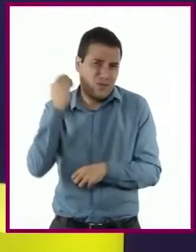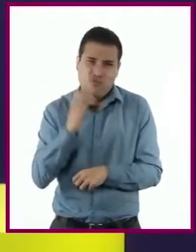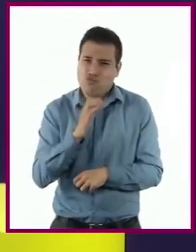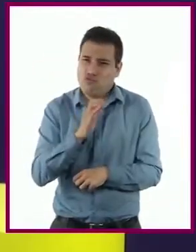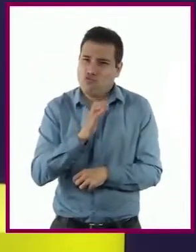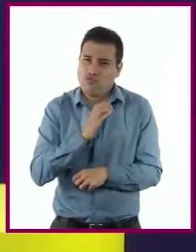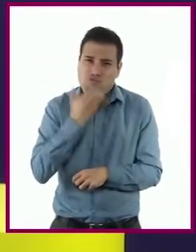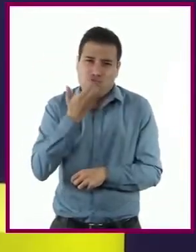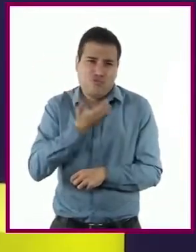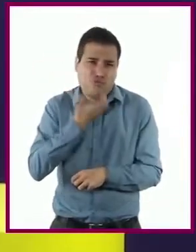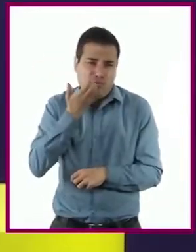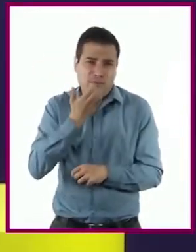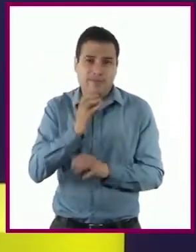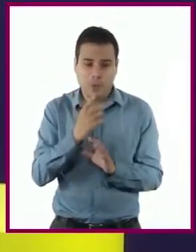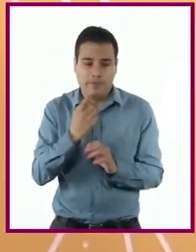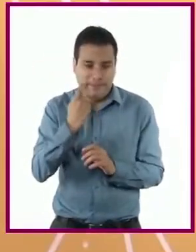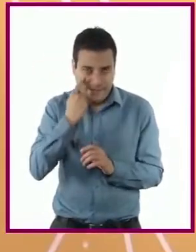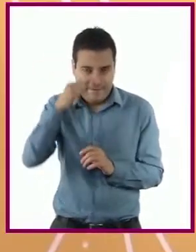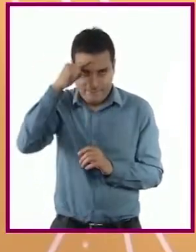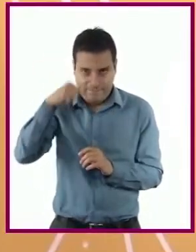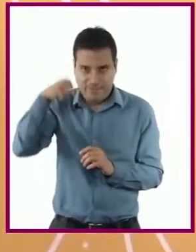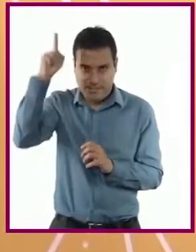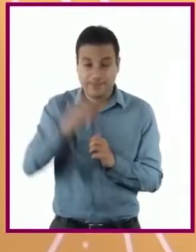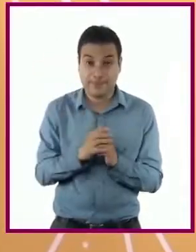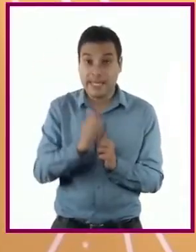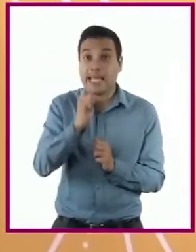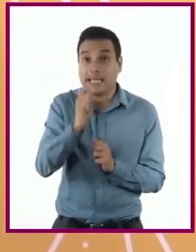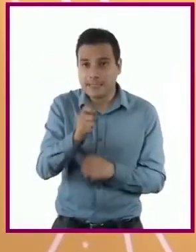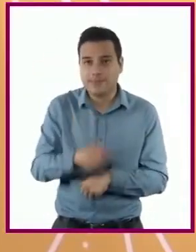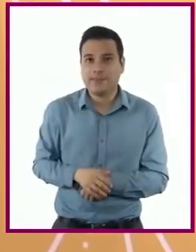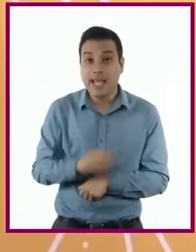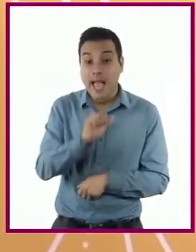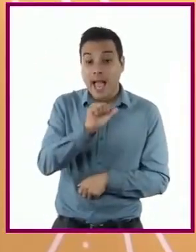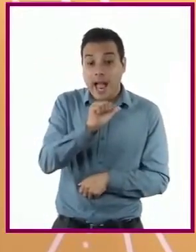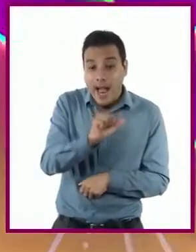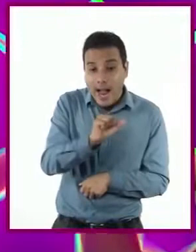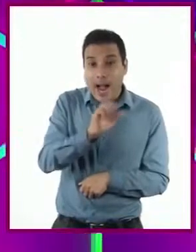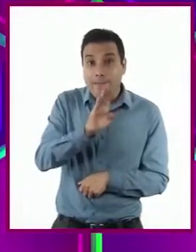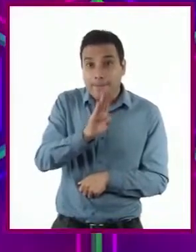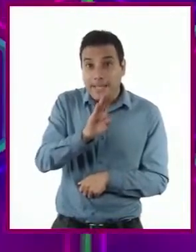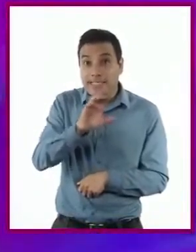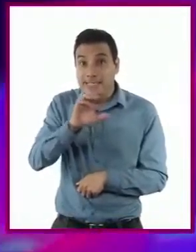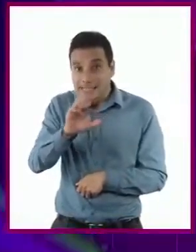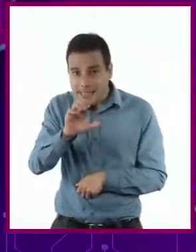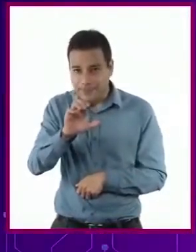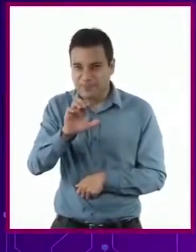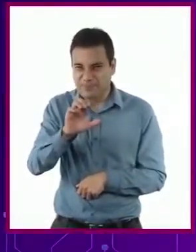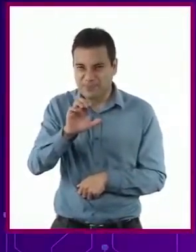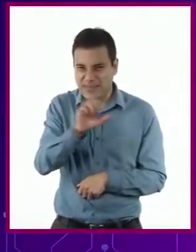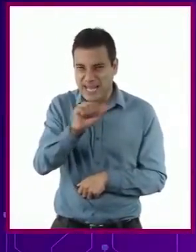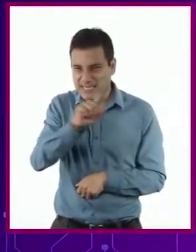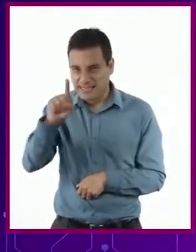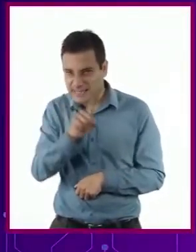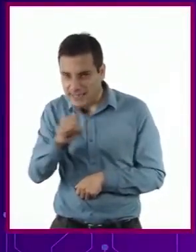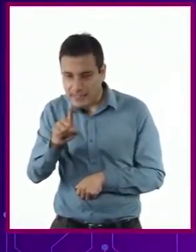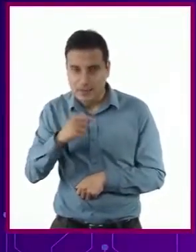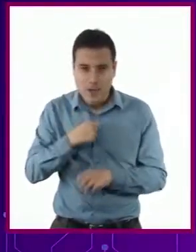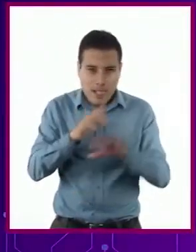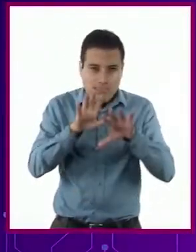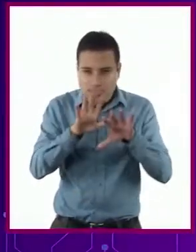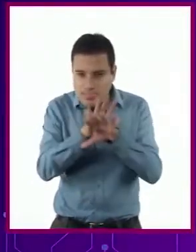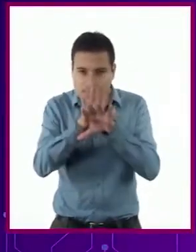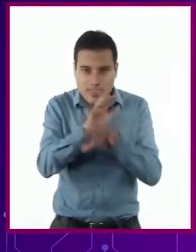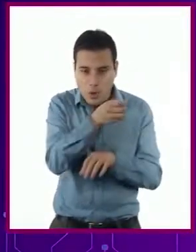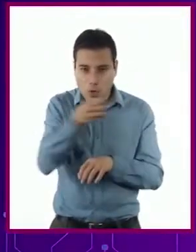realidad es muy simple. Consiste en desplazar el abecedario cierto número de posiciones. La transformación